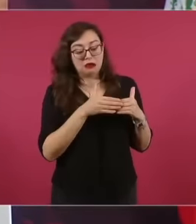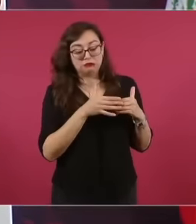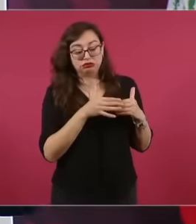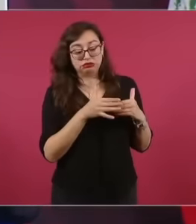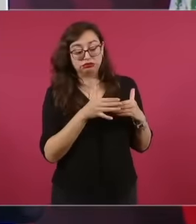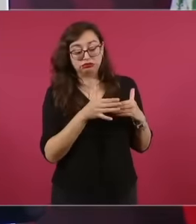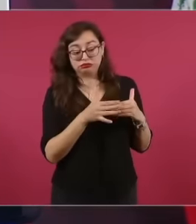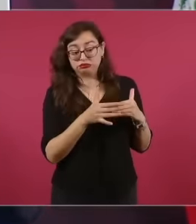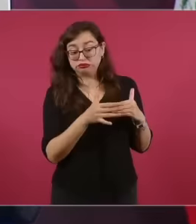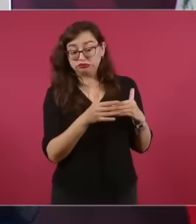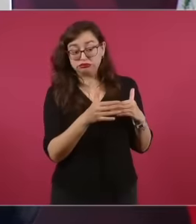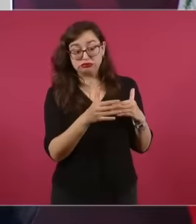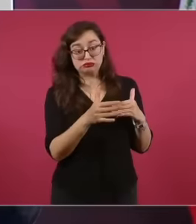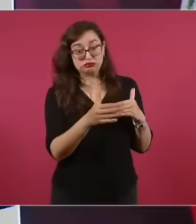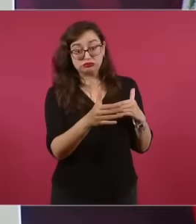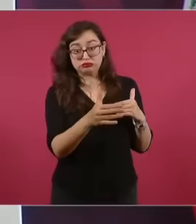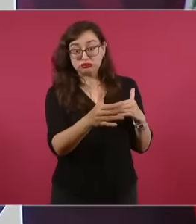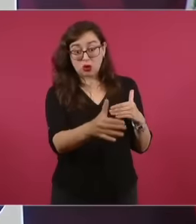acuerdo,